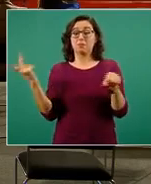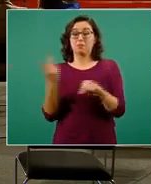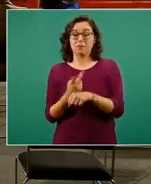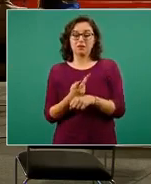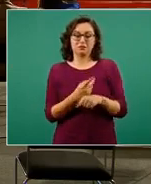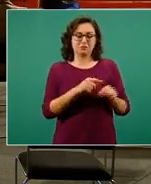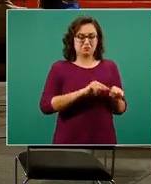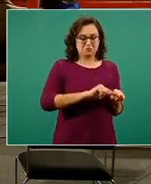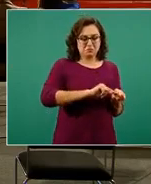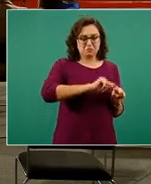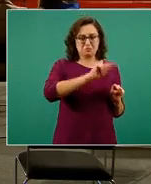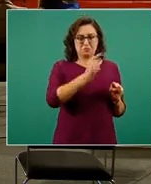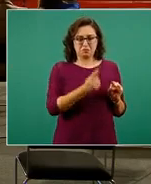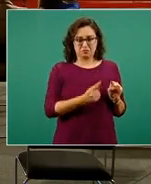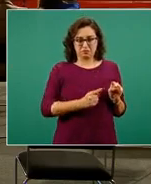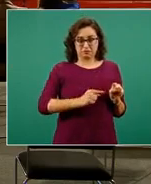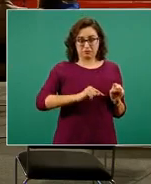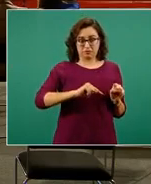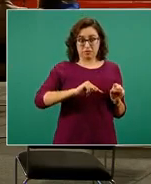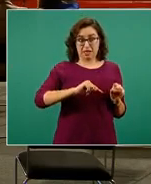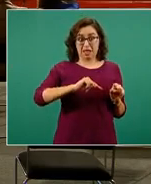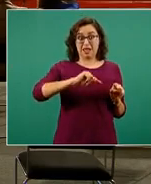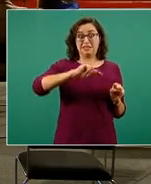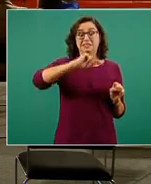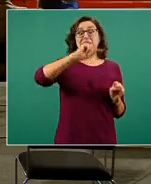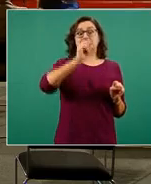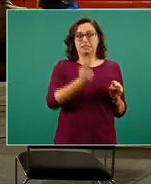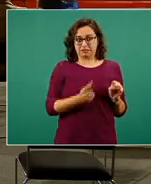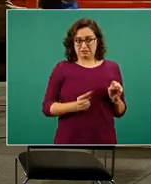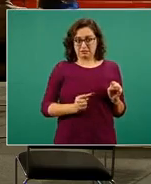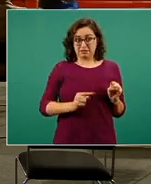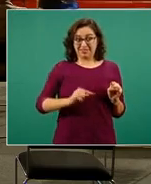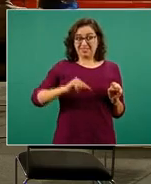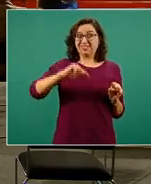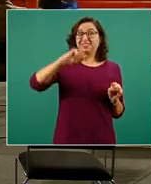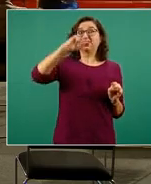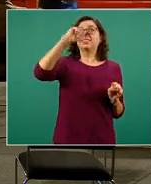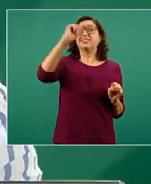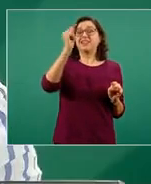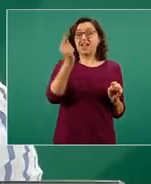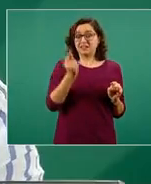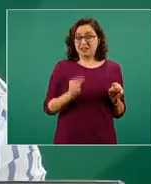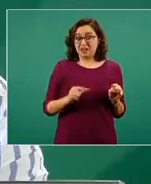la intensidad epidémica, el número de casos, el número de personas hospitalizadas y